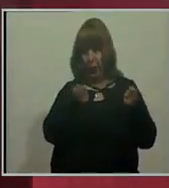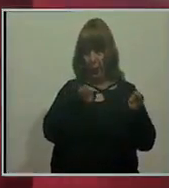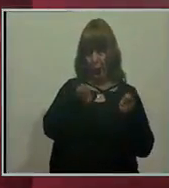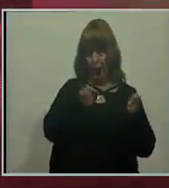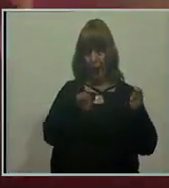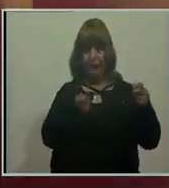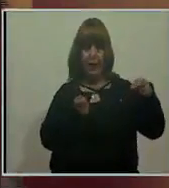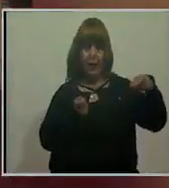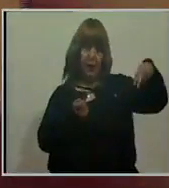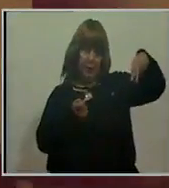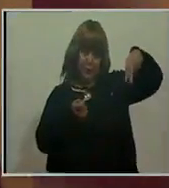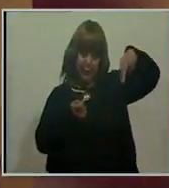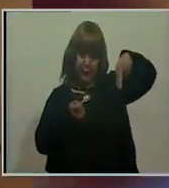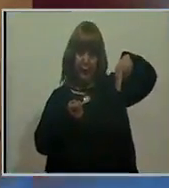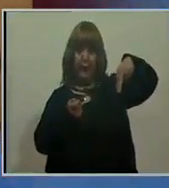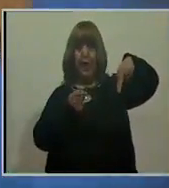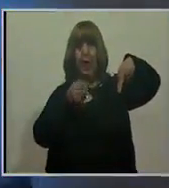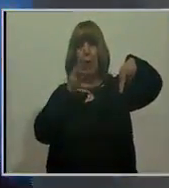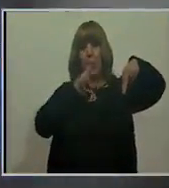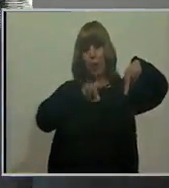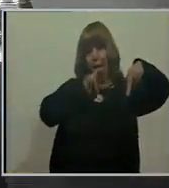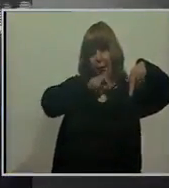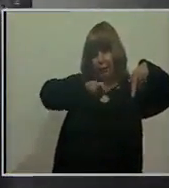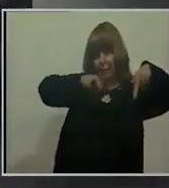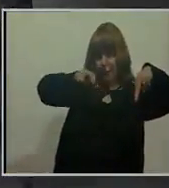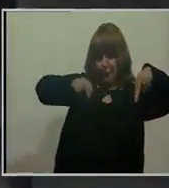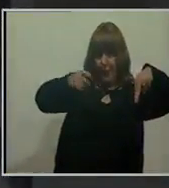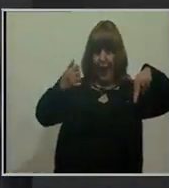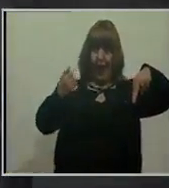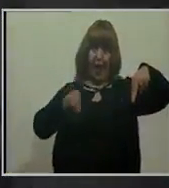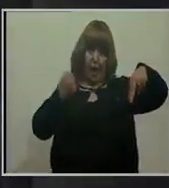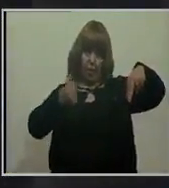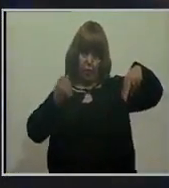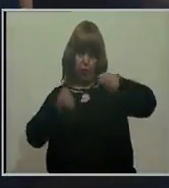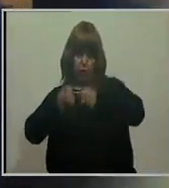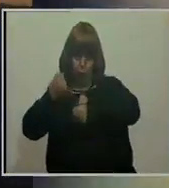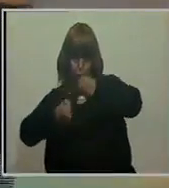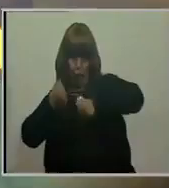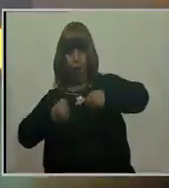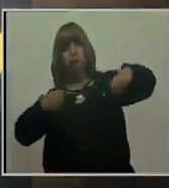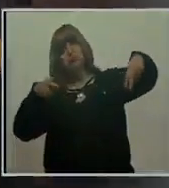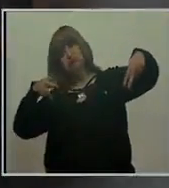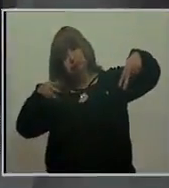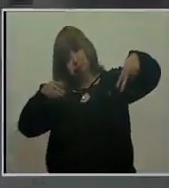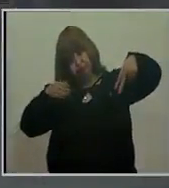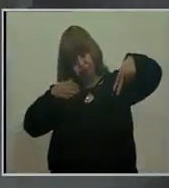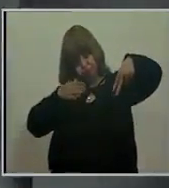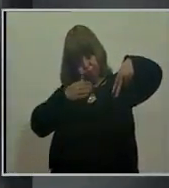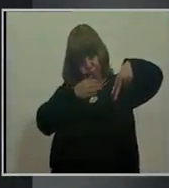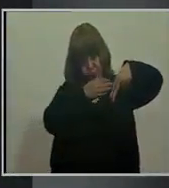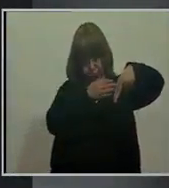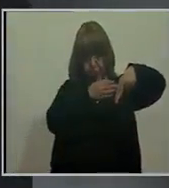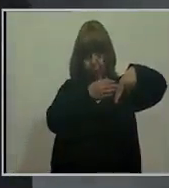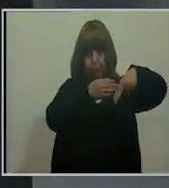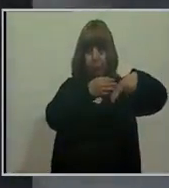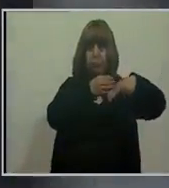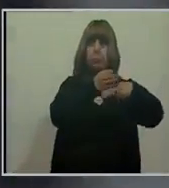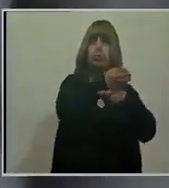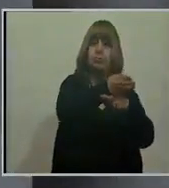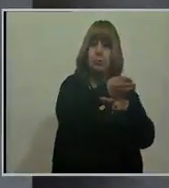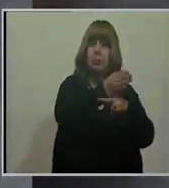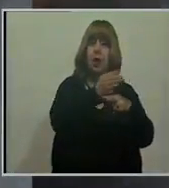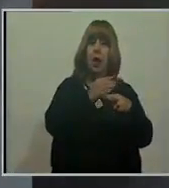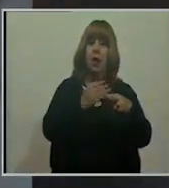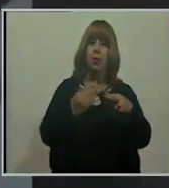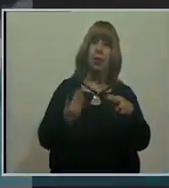en el interior del boliche. Bueno, es que de hecho fue uno de los hechos más resonantes y controversiales del sur de la provincia, ¿no?